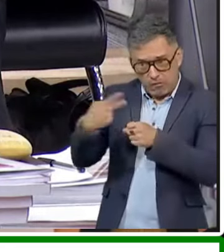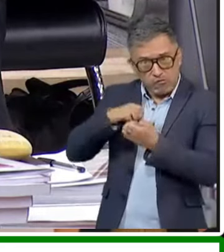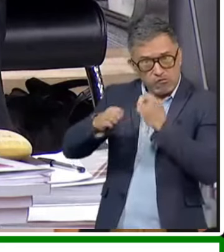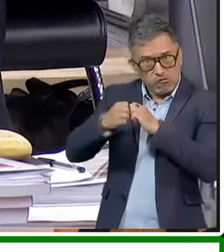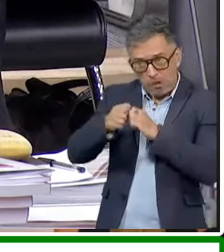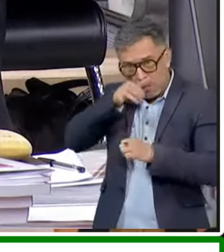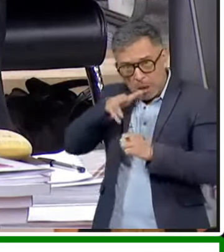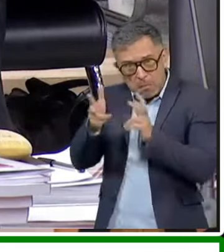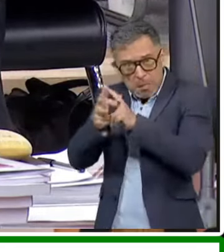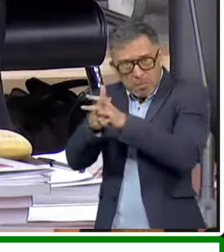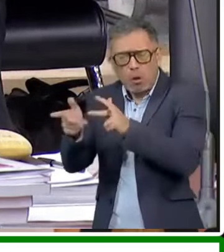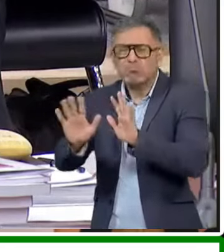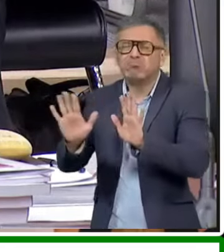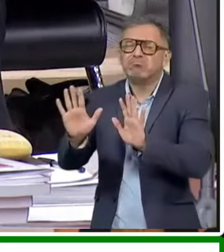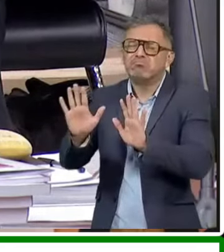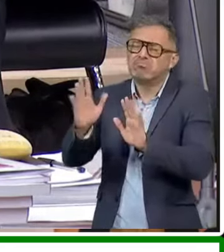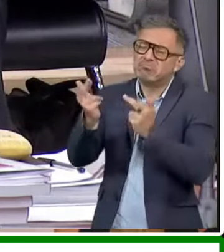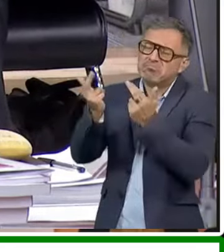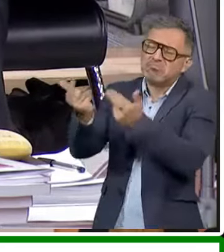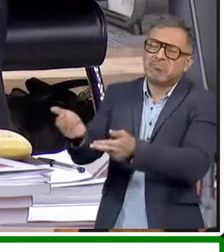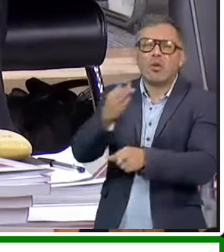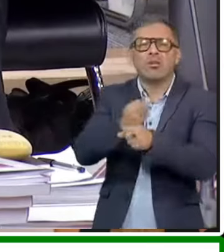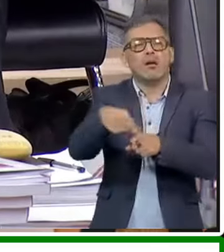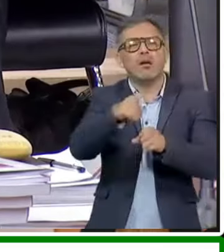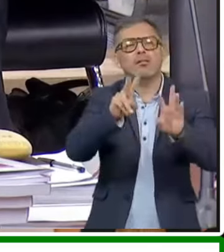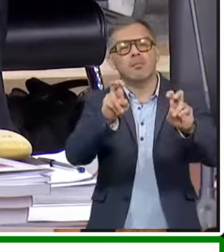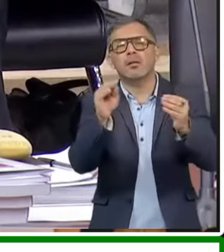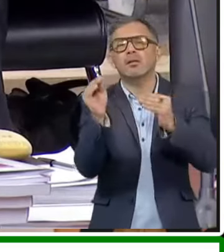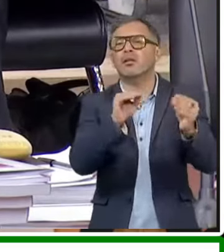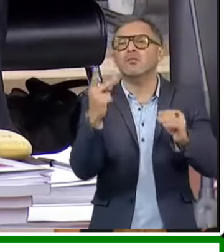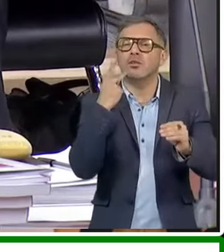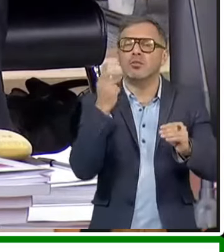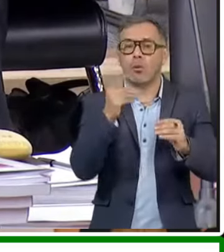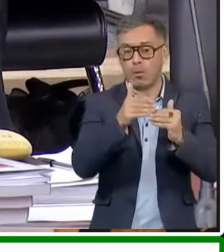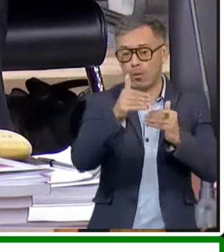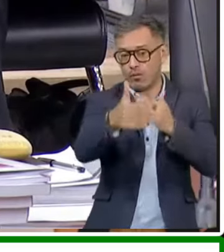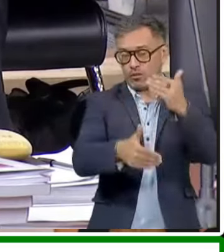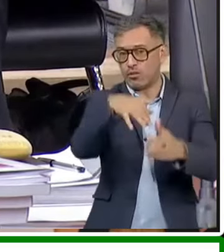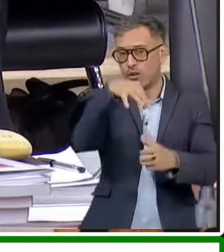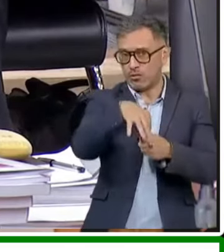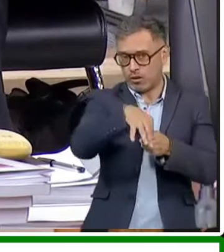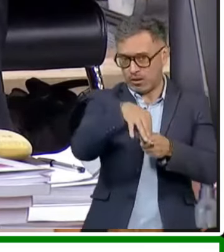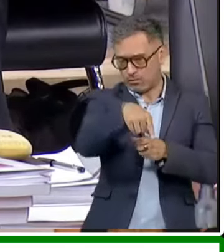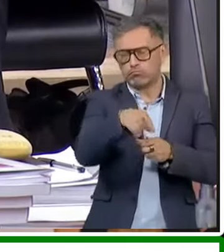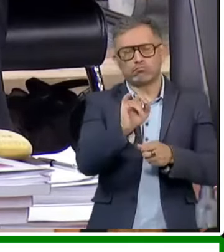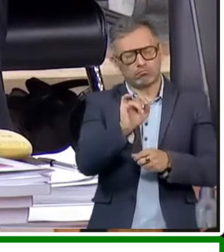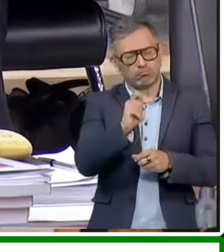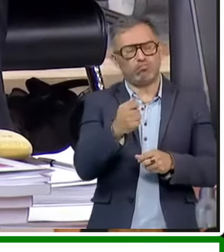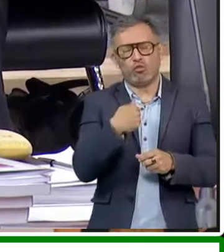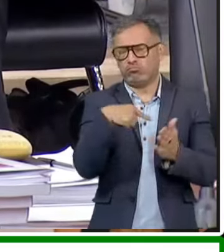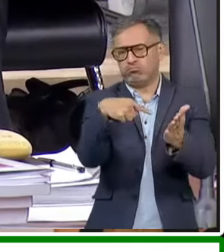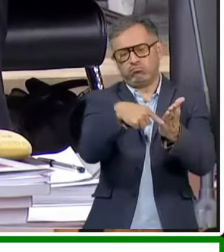debate político de hechos que se dan en el marco del proceso electoral, donde nosotros estamos reclamando un